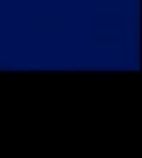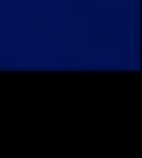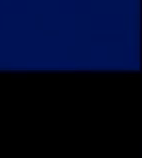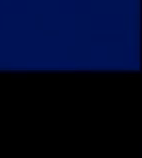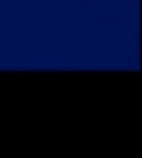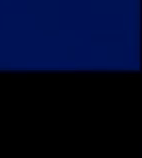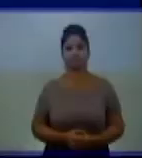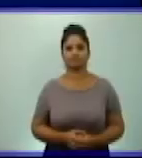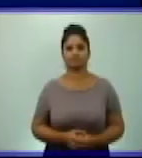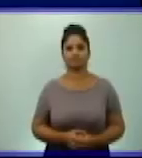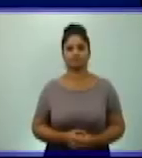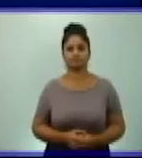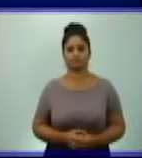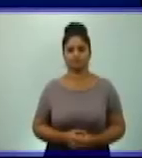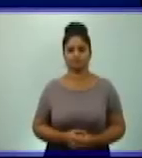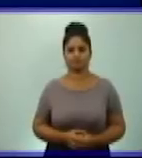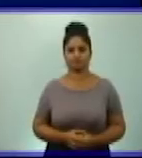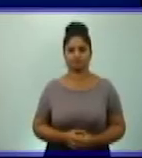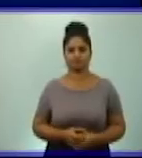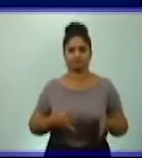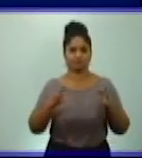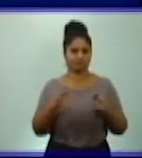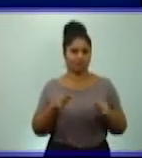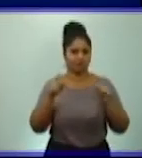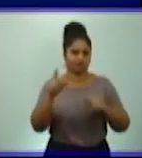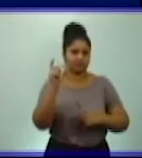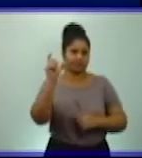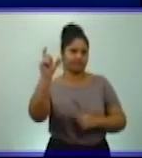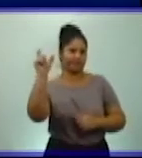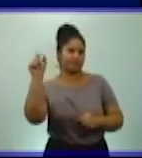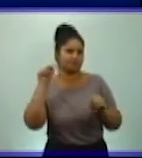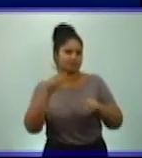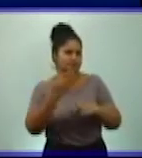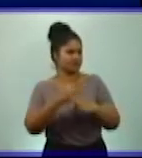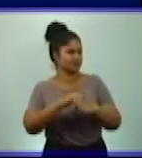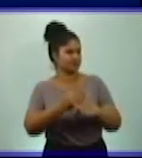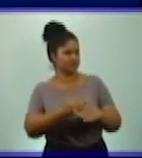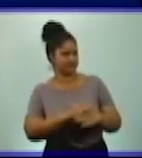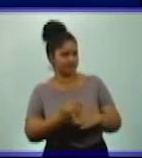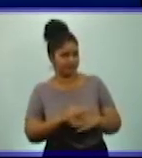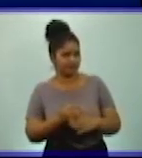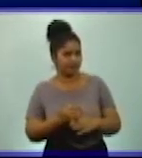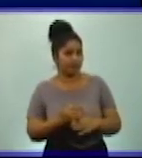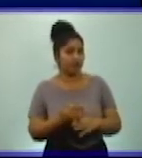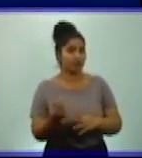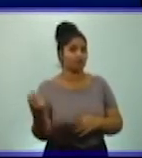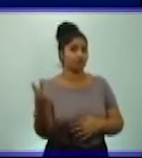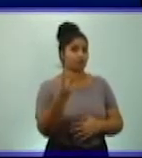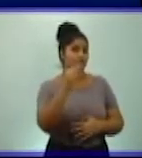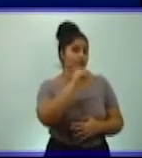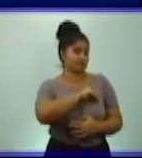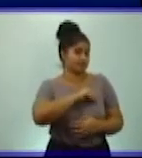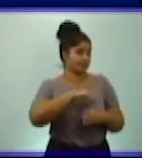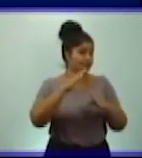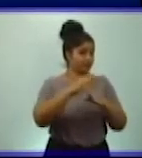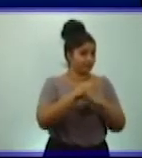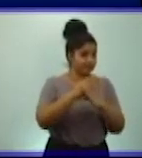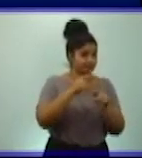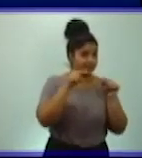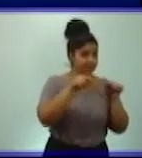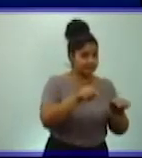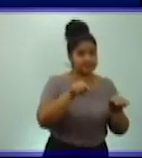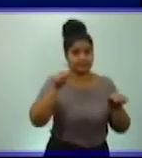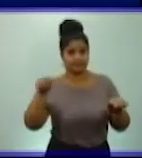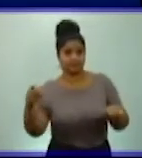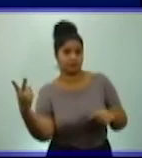Entonces, aquí vemos que hay un contraste entre el amor y los celos. La autora logra contrastar, que esto es